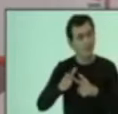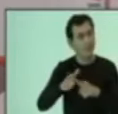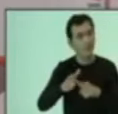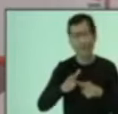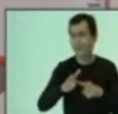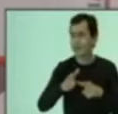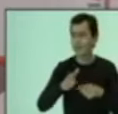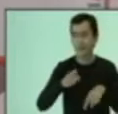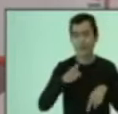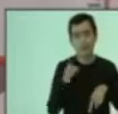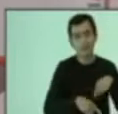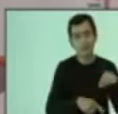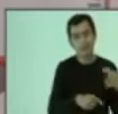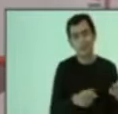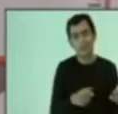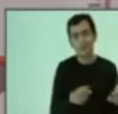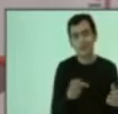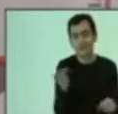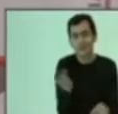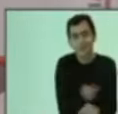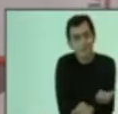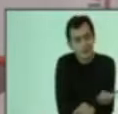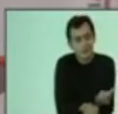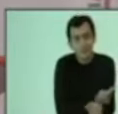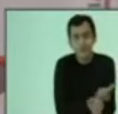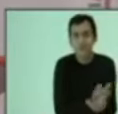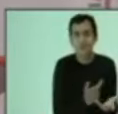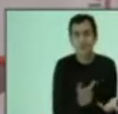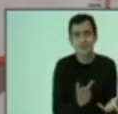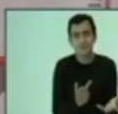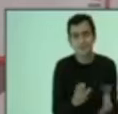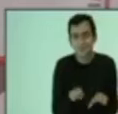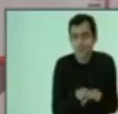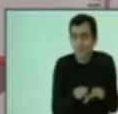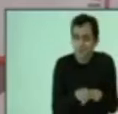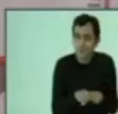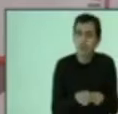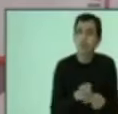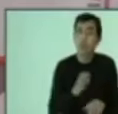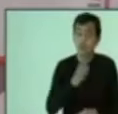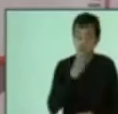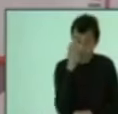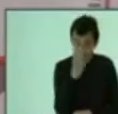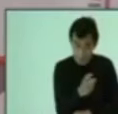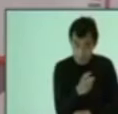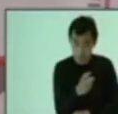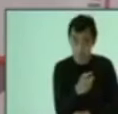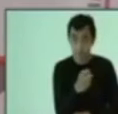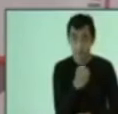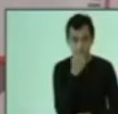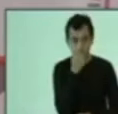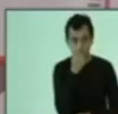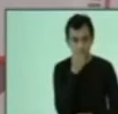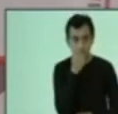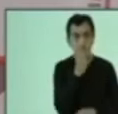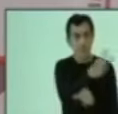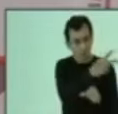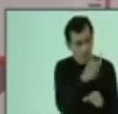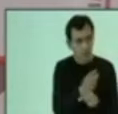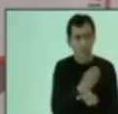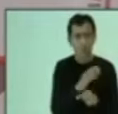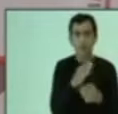que ya tenemos y en los que ya estamos trabajando. Por eso en su momento se trajo, se invitó a